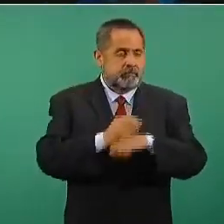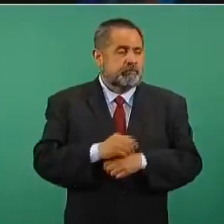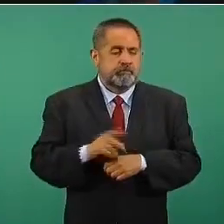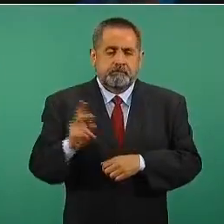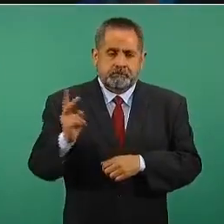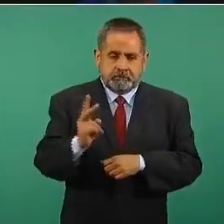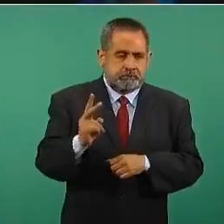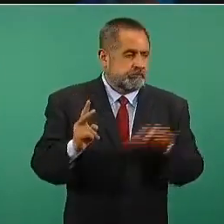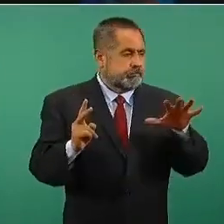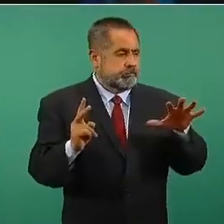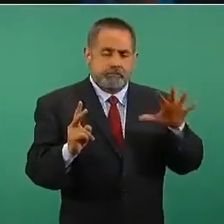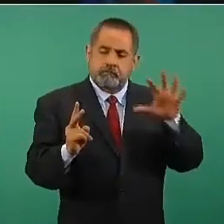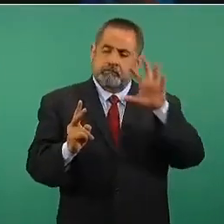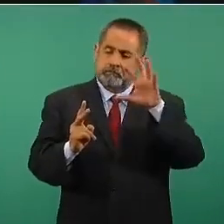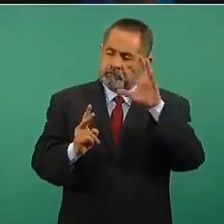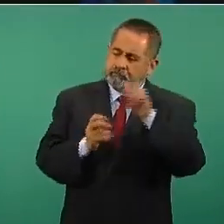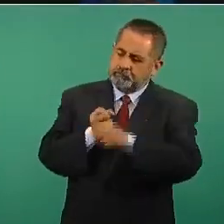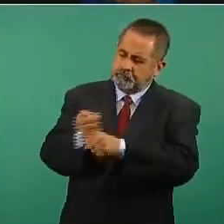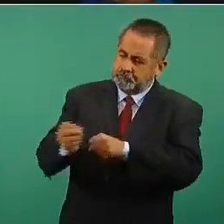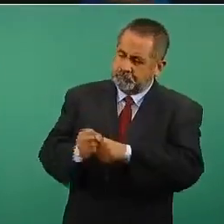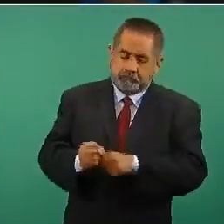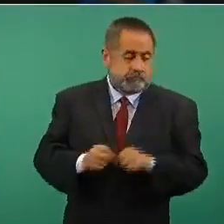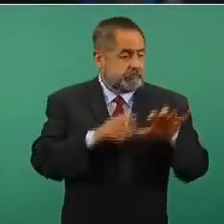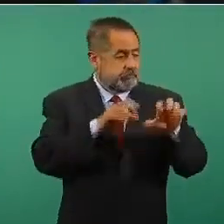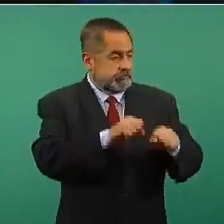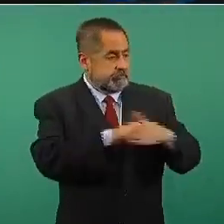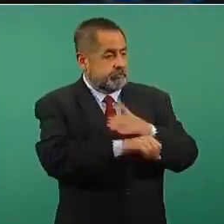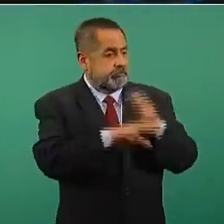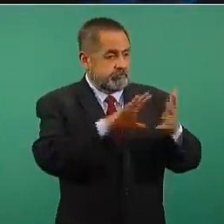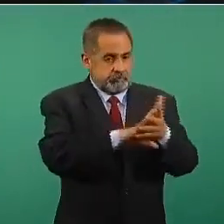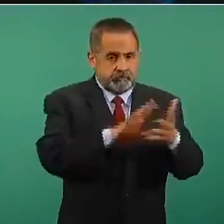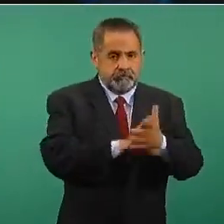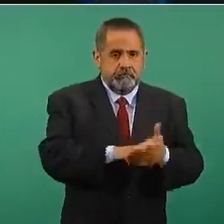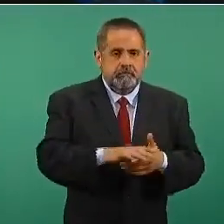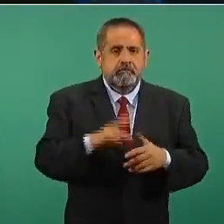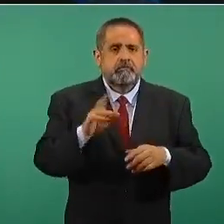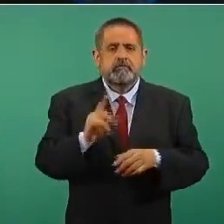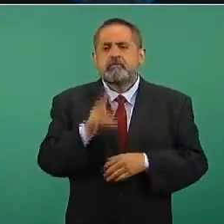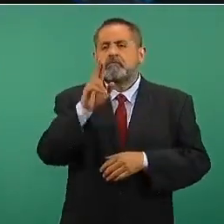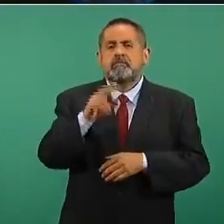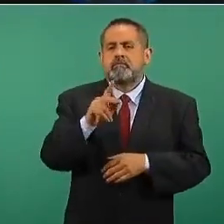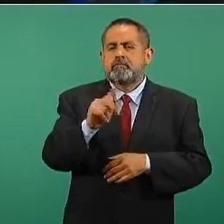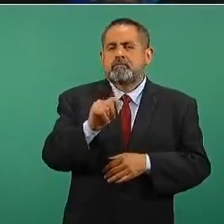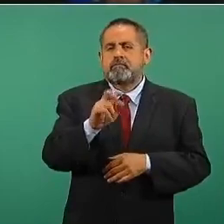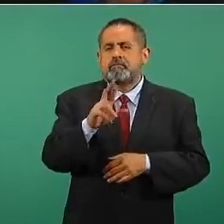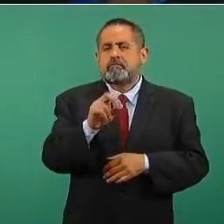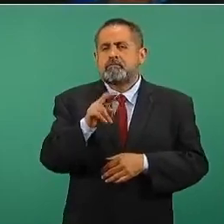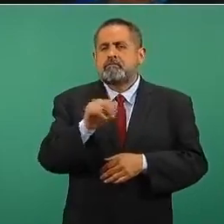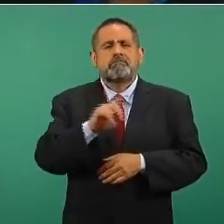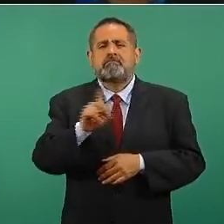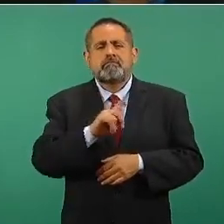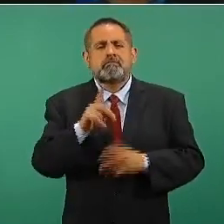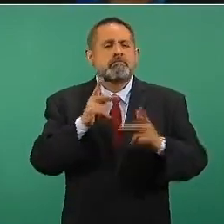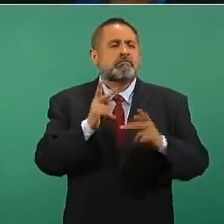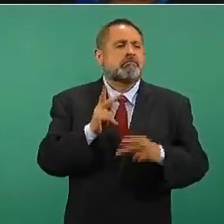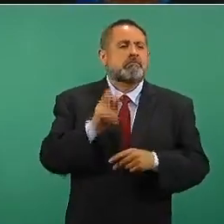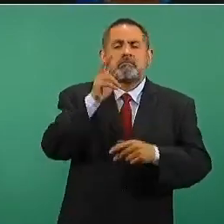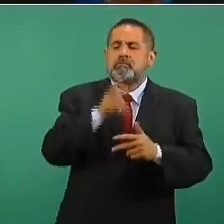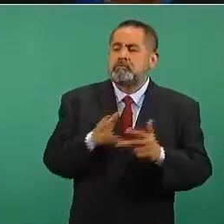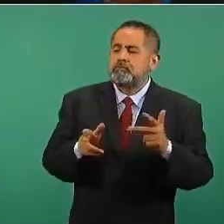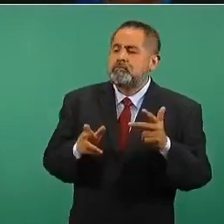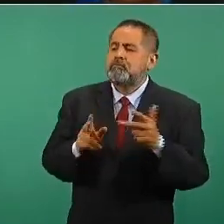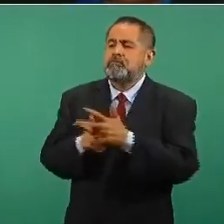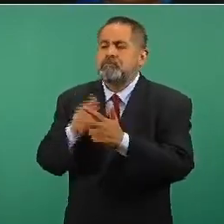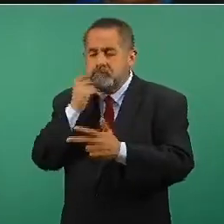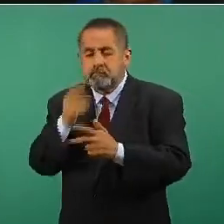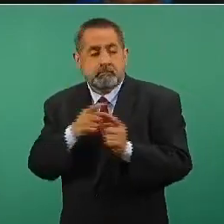y está preso, pero por homicidio, ni siquiera es por terrorismo ni nada. Y la persona, o sea, su pareja, que